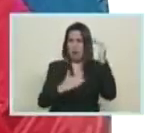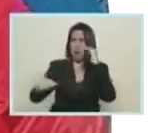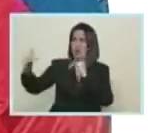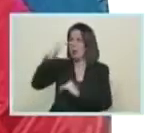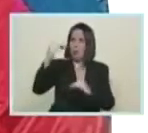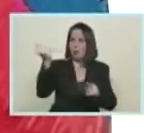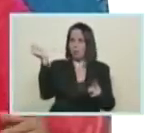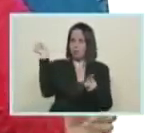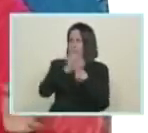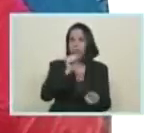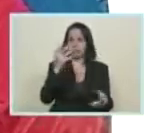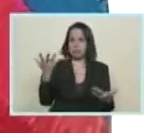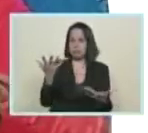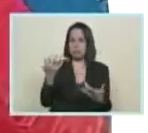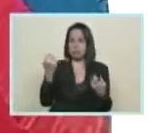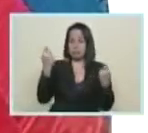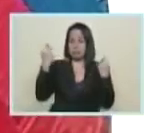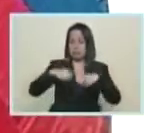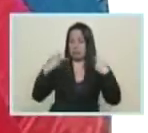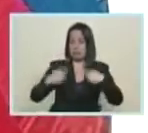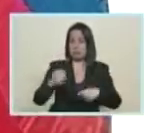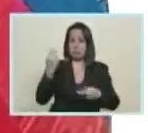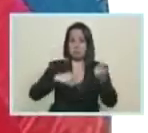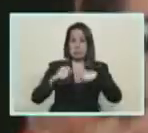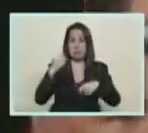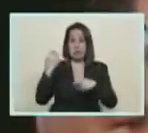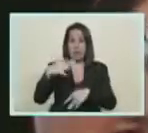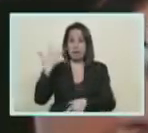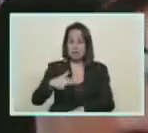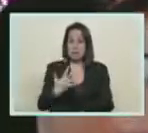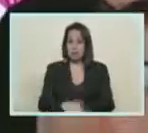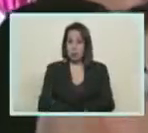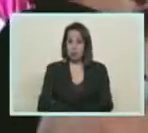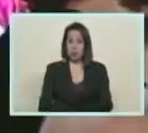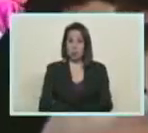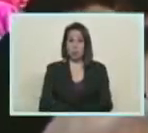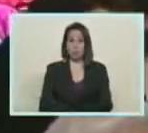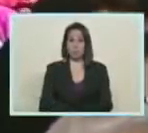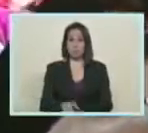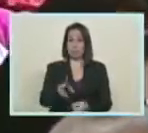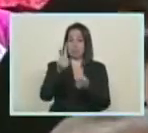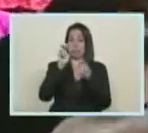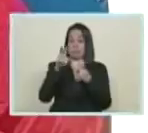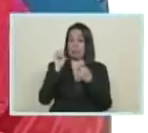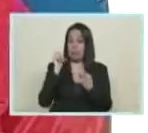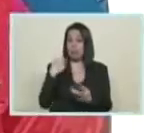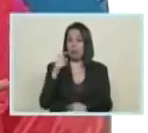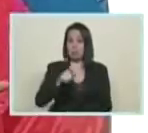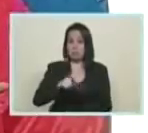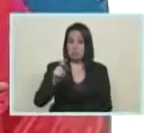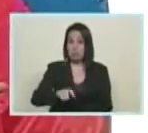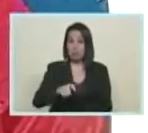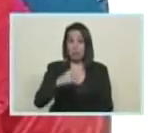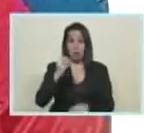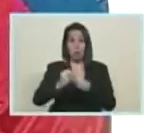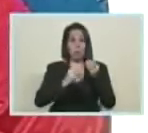Sobreprecios de todo tipo en contratos necesarios para la